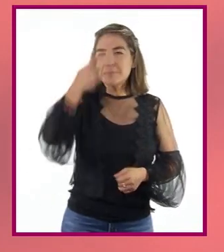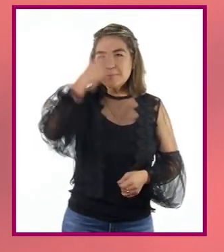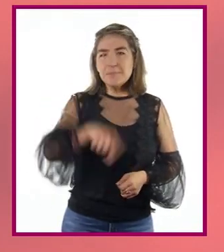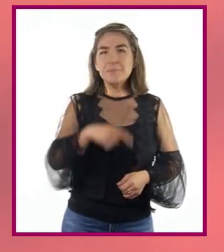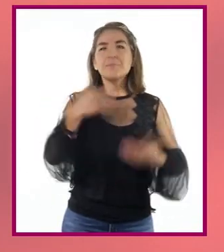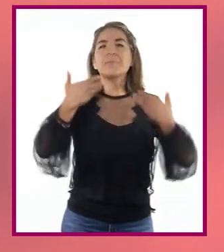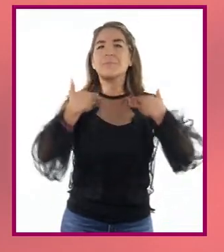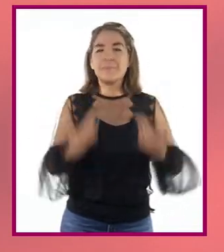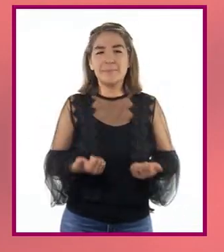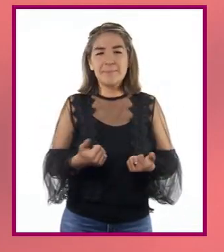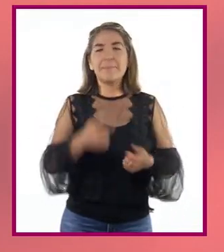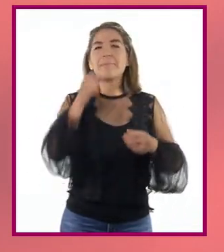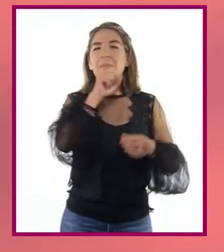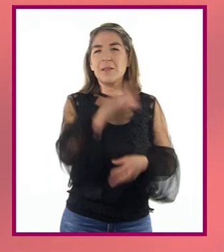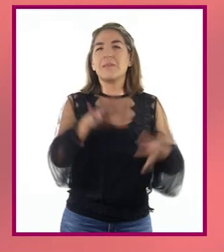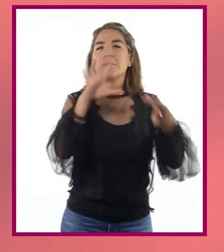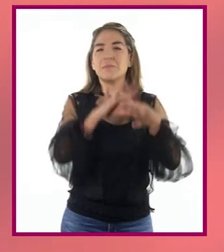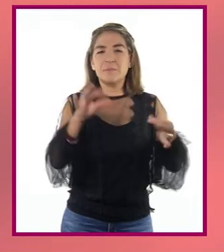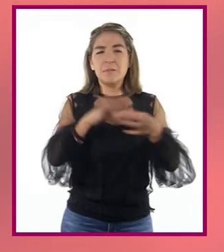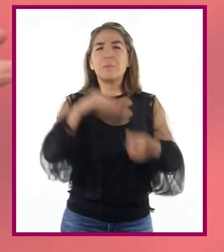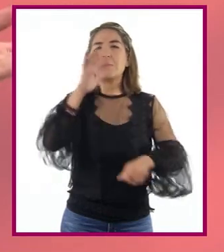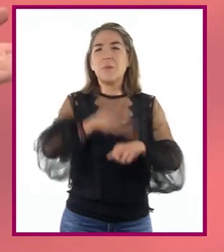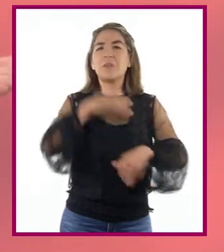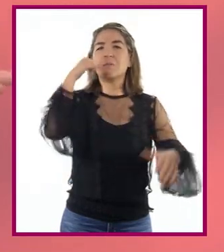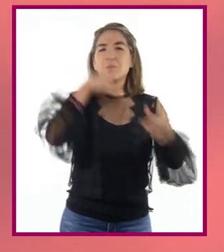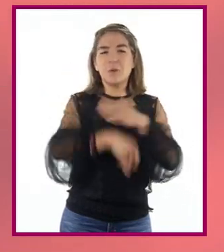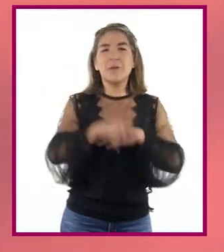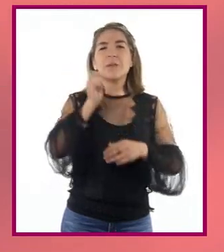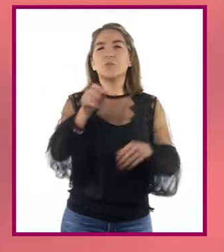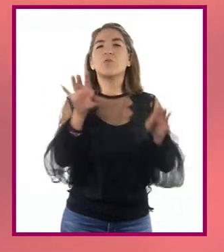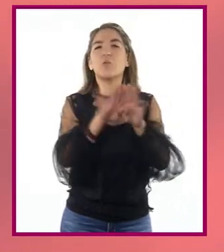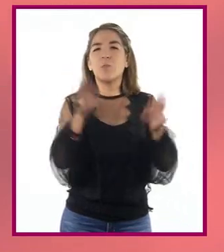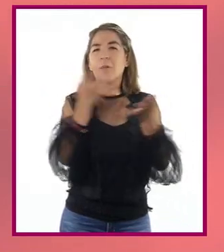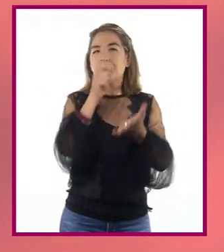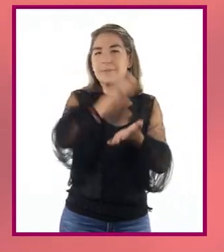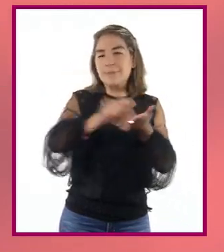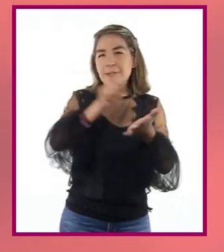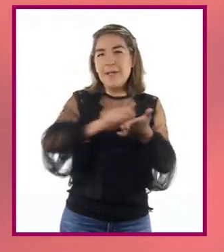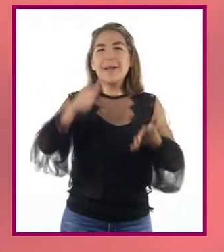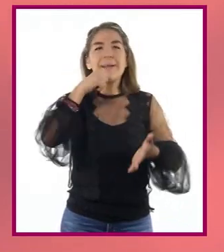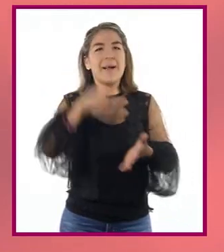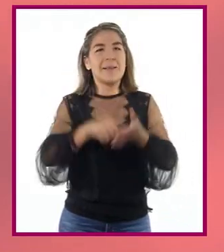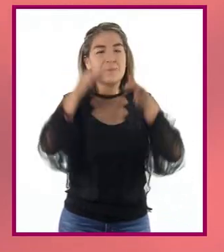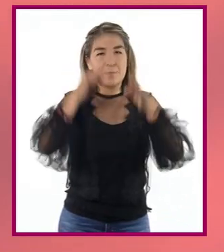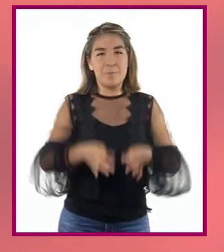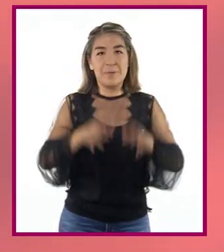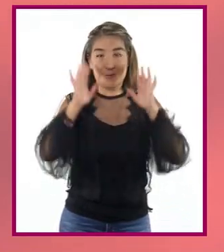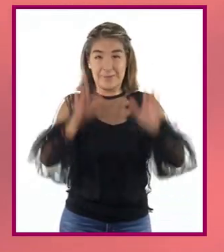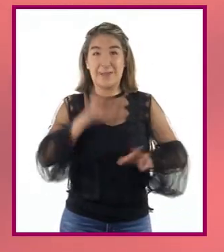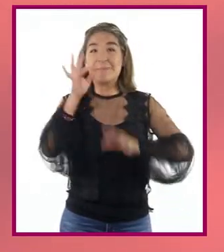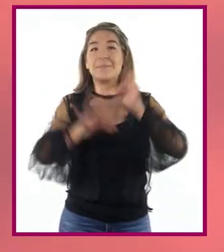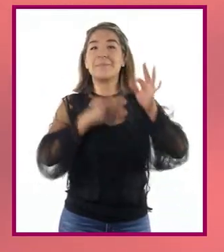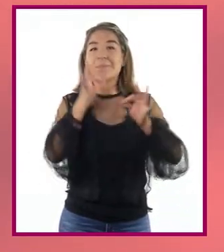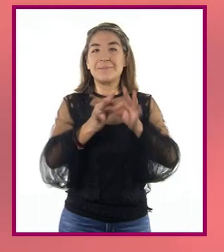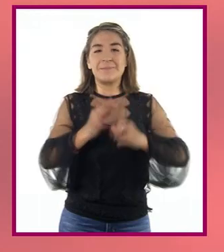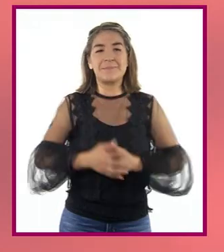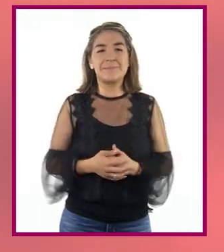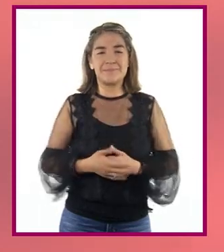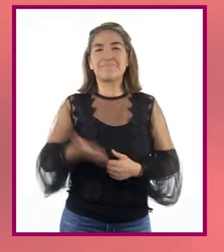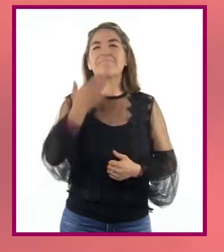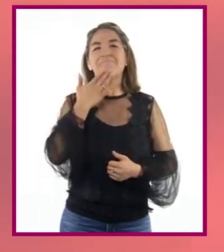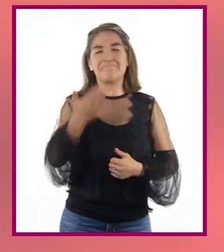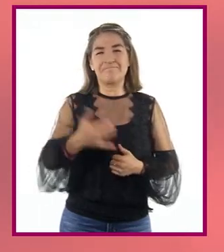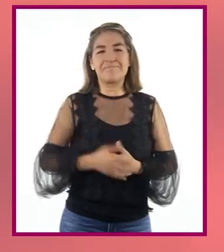permite comprender y explicar más a fondo cómo redactar una carta formal. ¿Listas y listos?